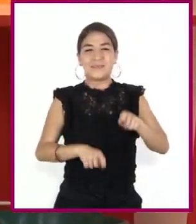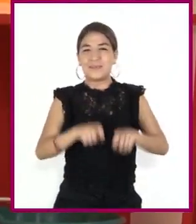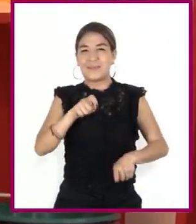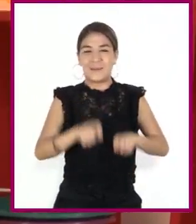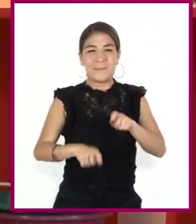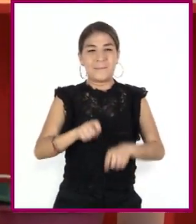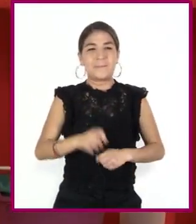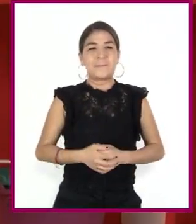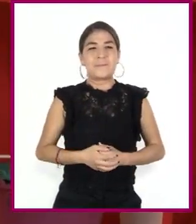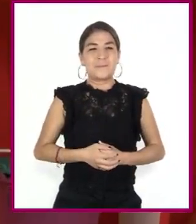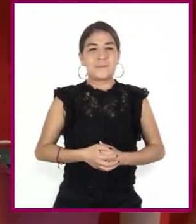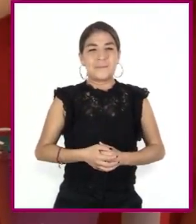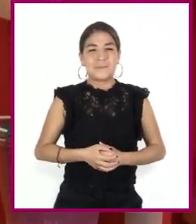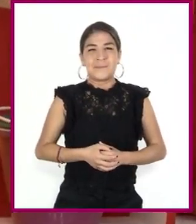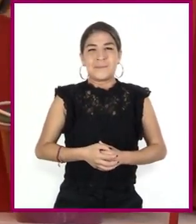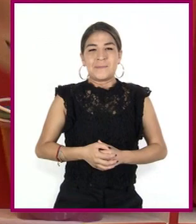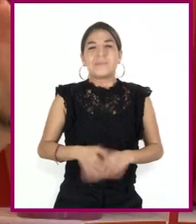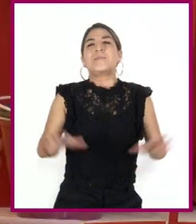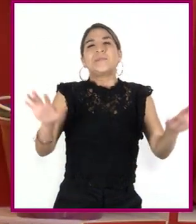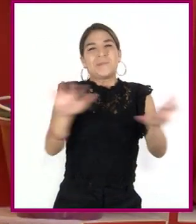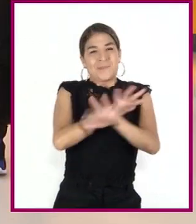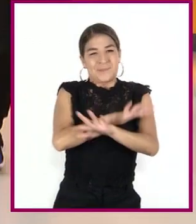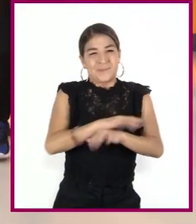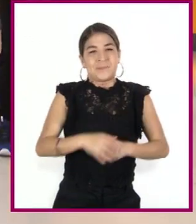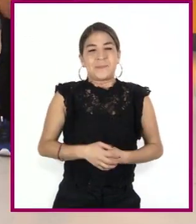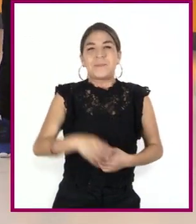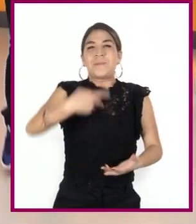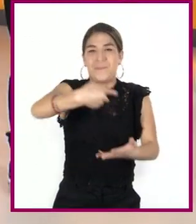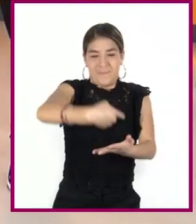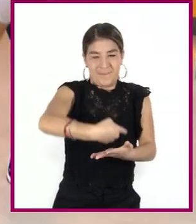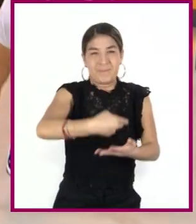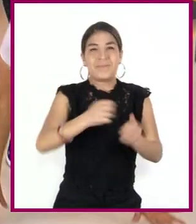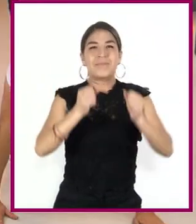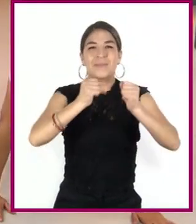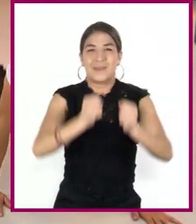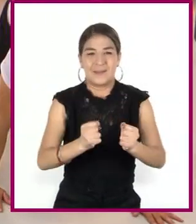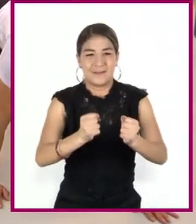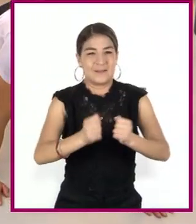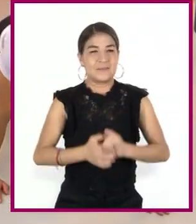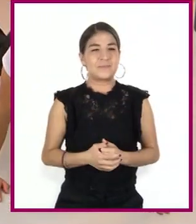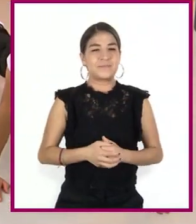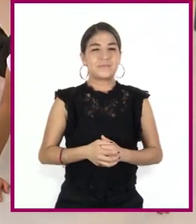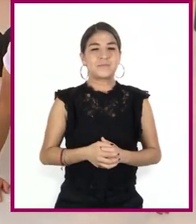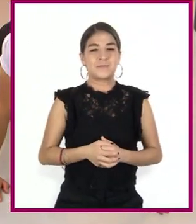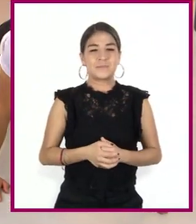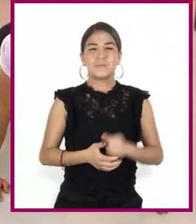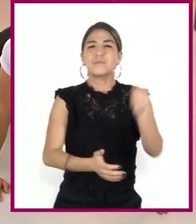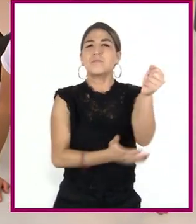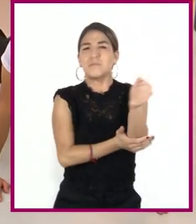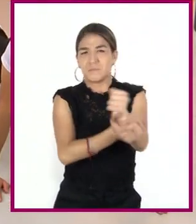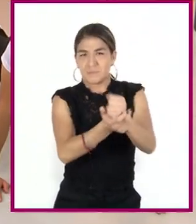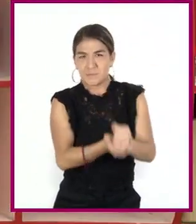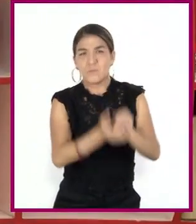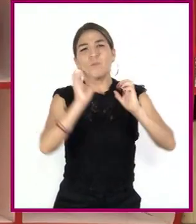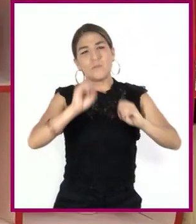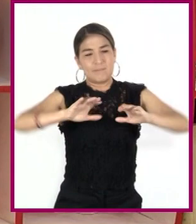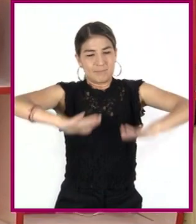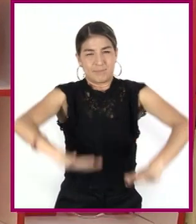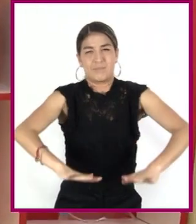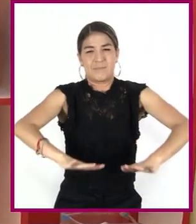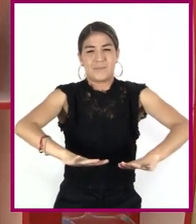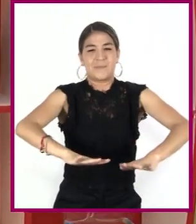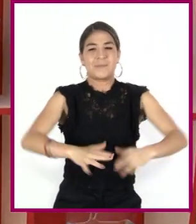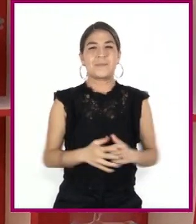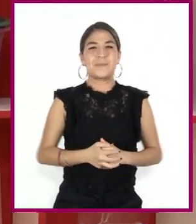mayor elevación. Cambio, plancha. Plancha puede ser con brazos extendidos o con